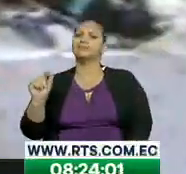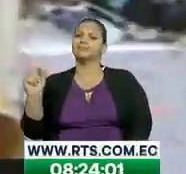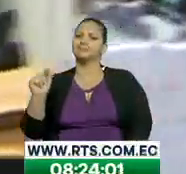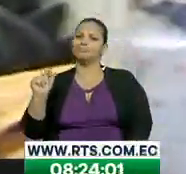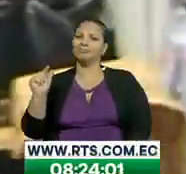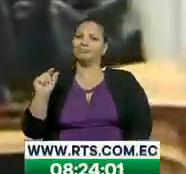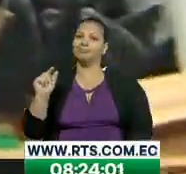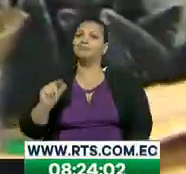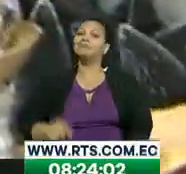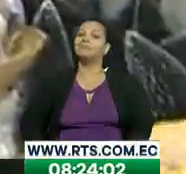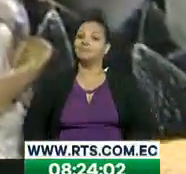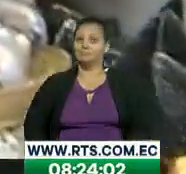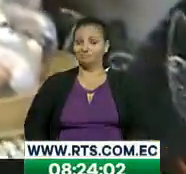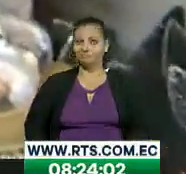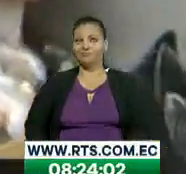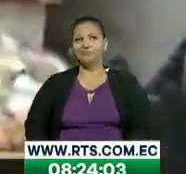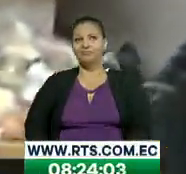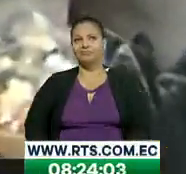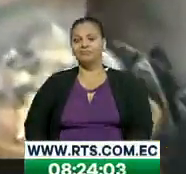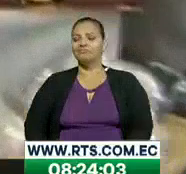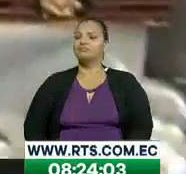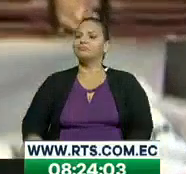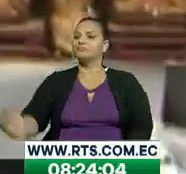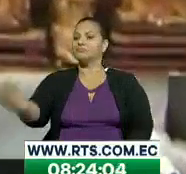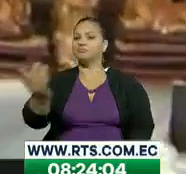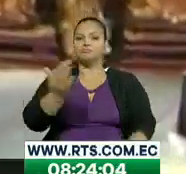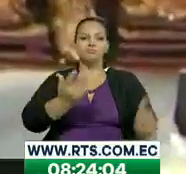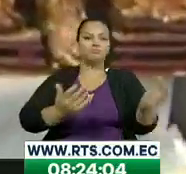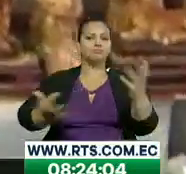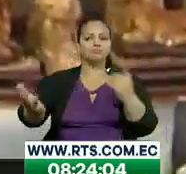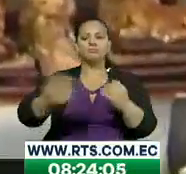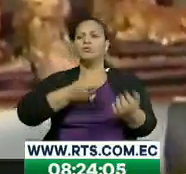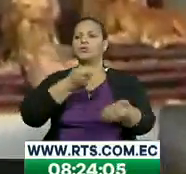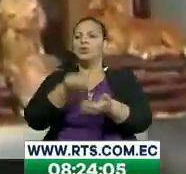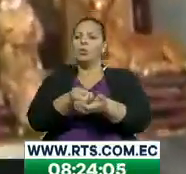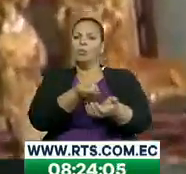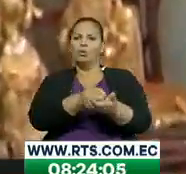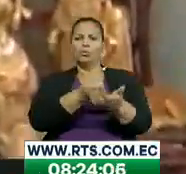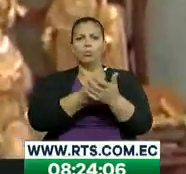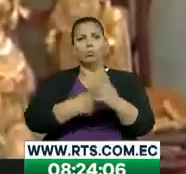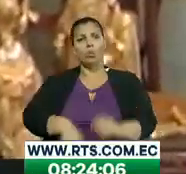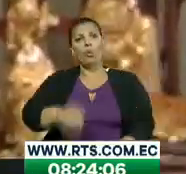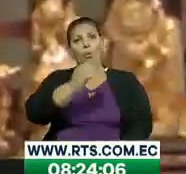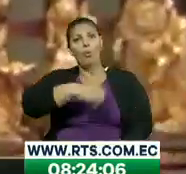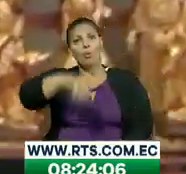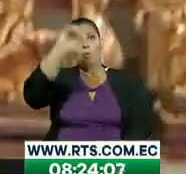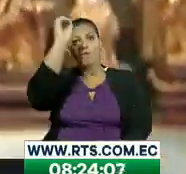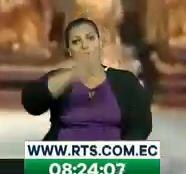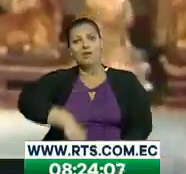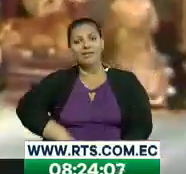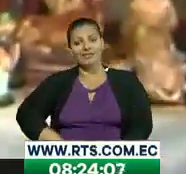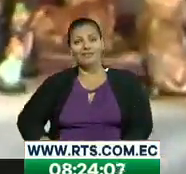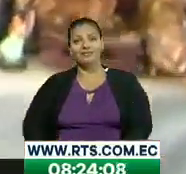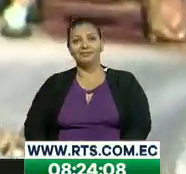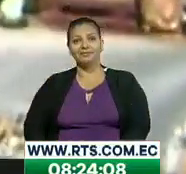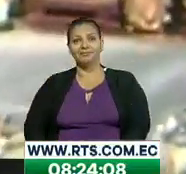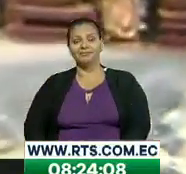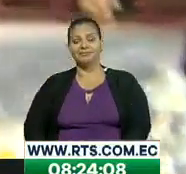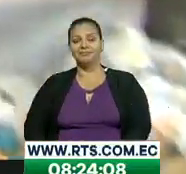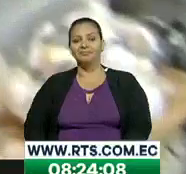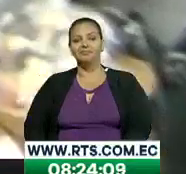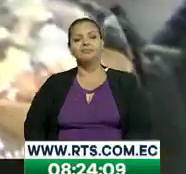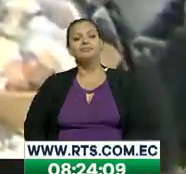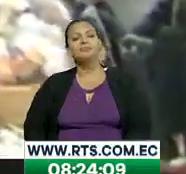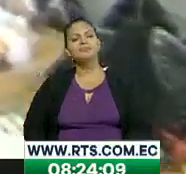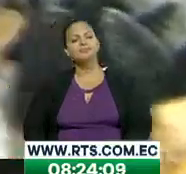a la espera de que la gente venga. Tienen promociones. Señora Pola, de este lado, cuénteme todo